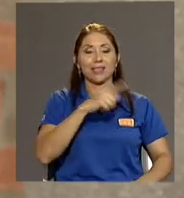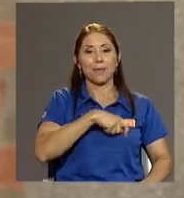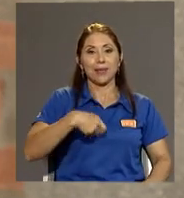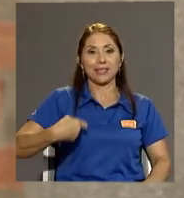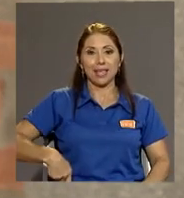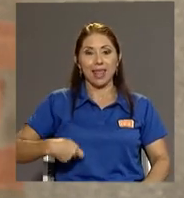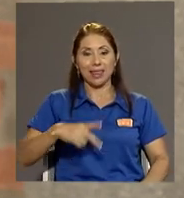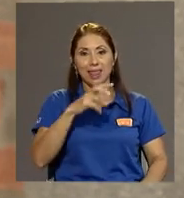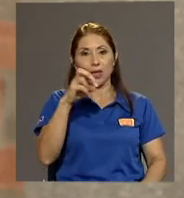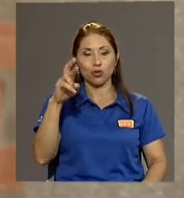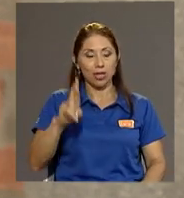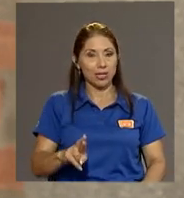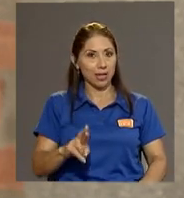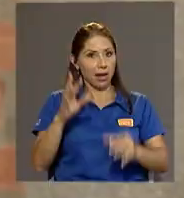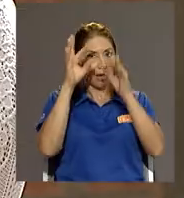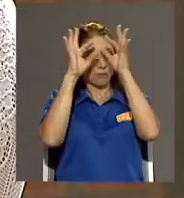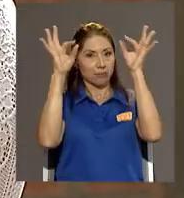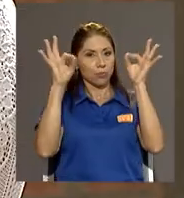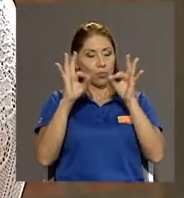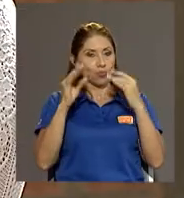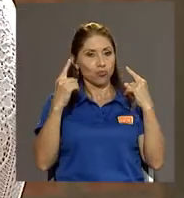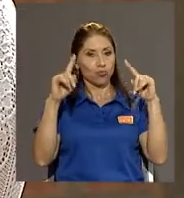ilustrísimo costarricense.